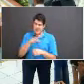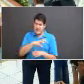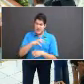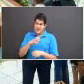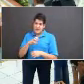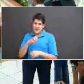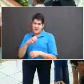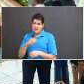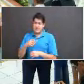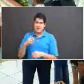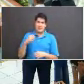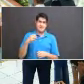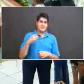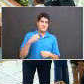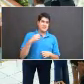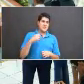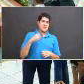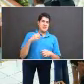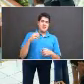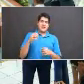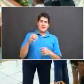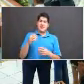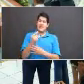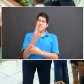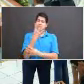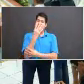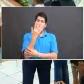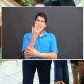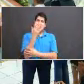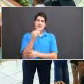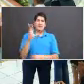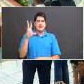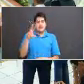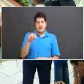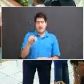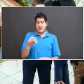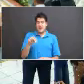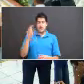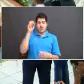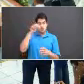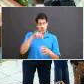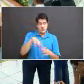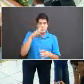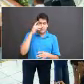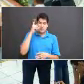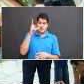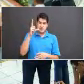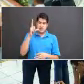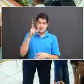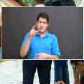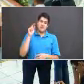planta no plantada por el Padre. Pero no se queda ahí.